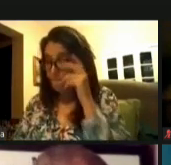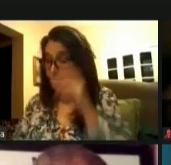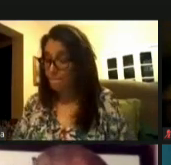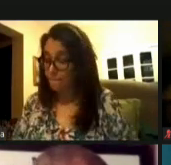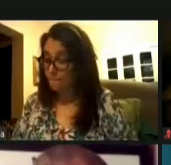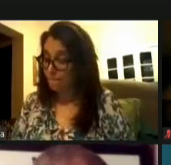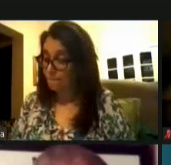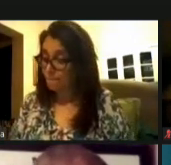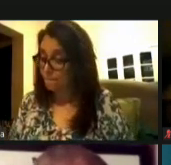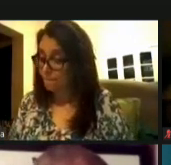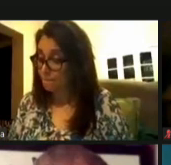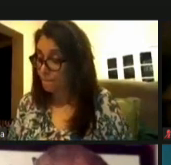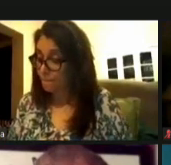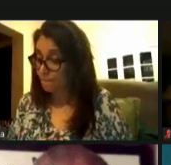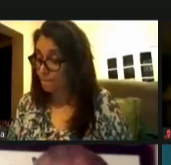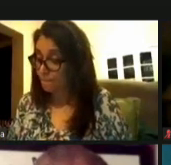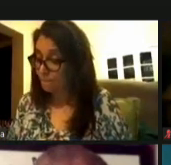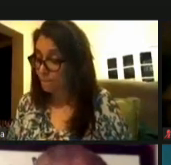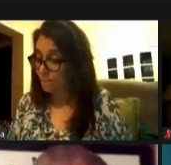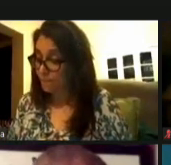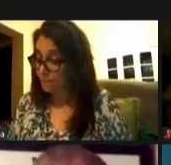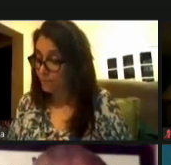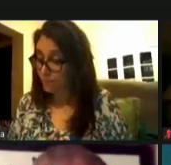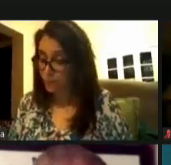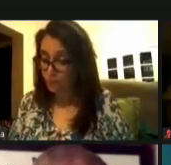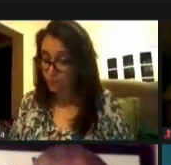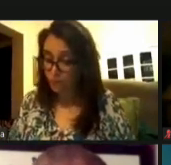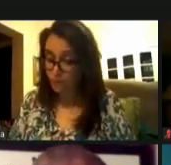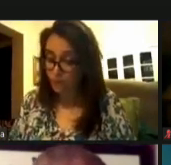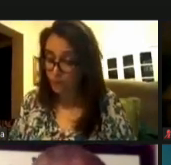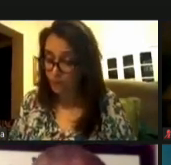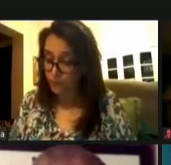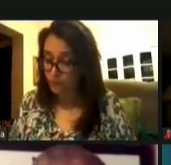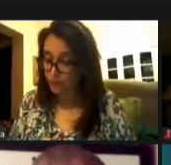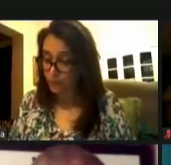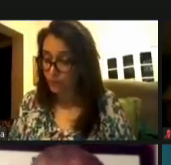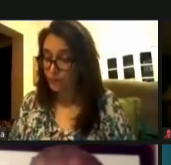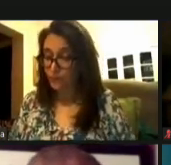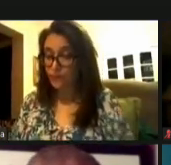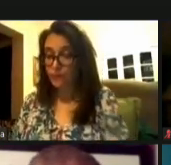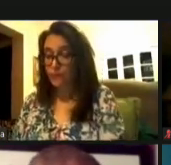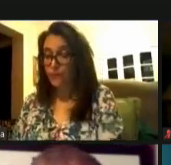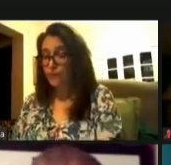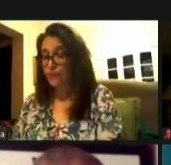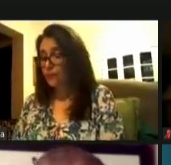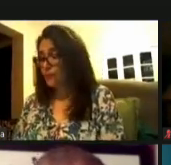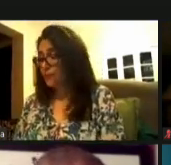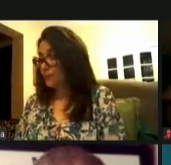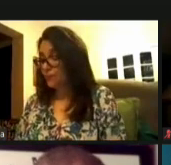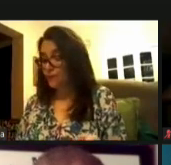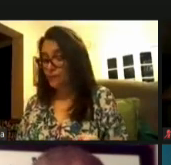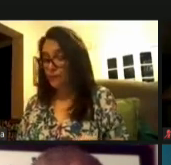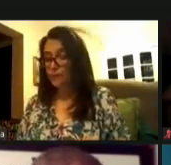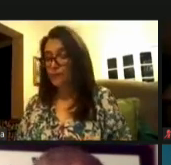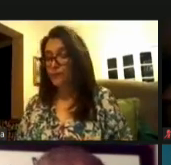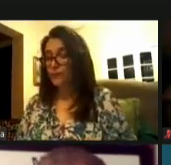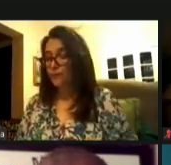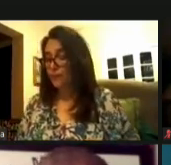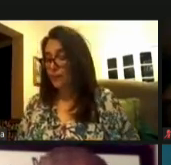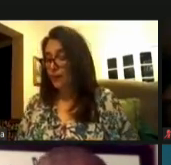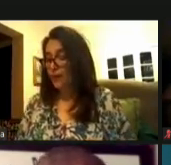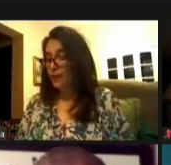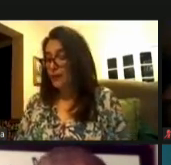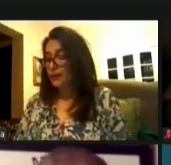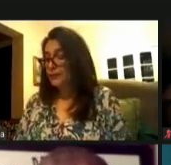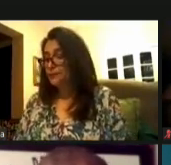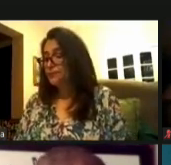Tenemos una participación ciudadana. Le vamos a pedir al señor Gabriel García Moreno nos haga el favor de conectarse. Él